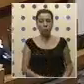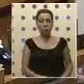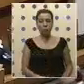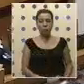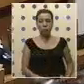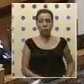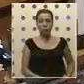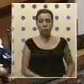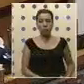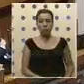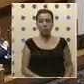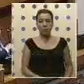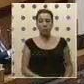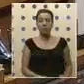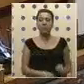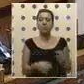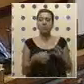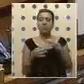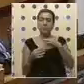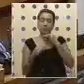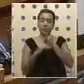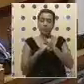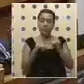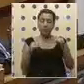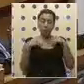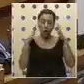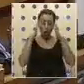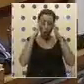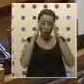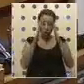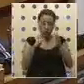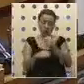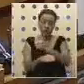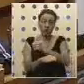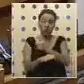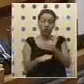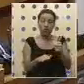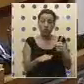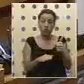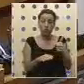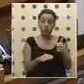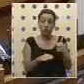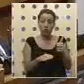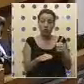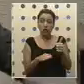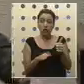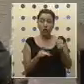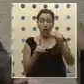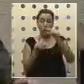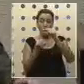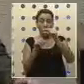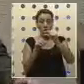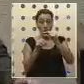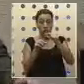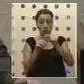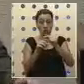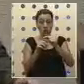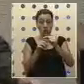Gracias, presidente. Como me tocó informar, voy a concentrarme solo en un par de conceptos.